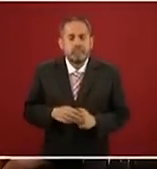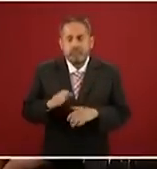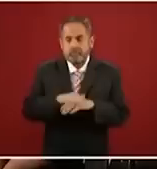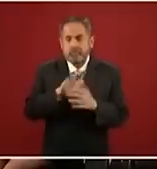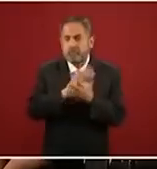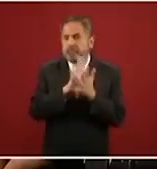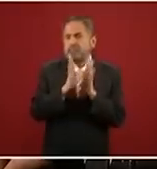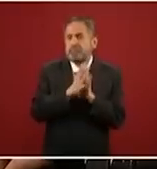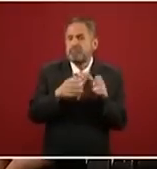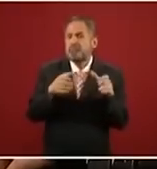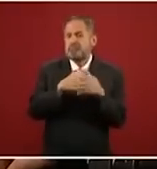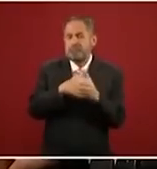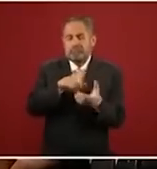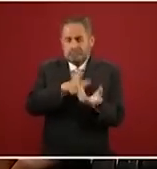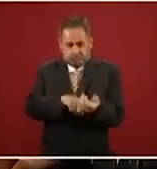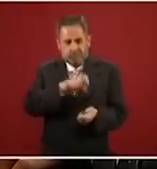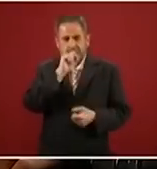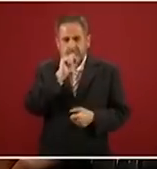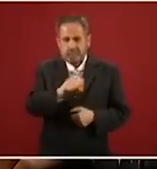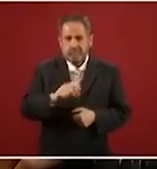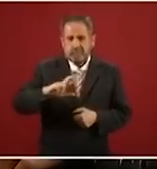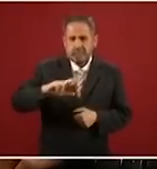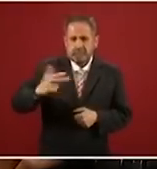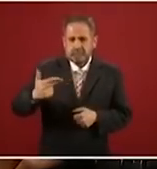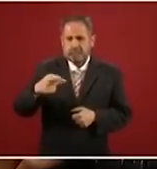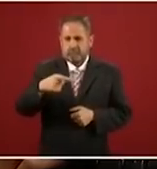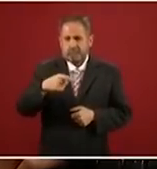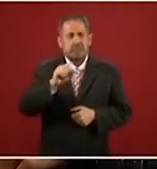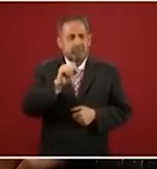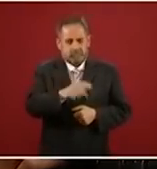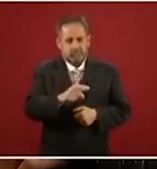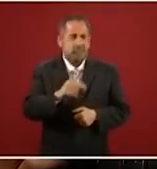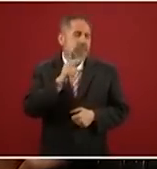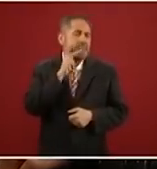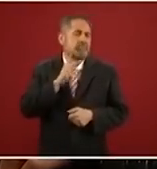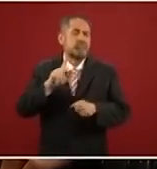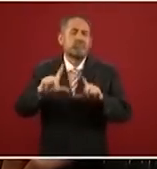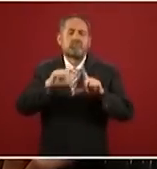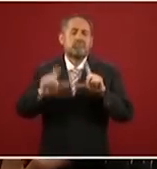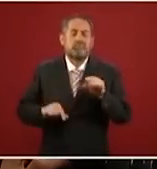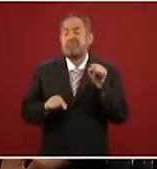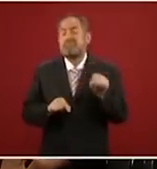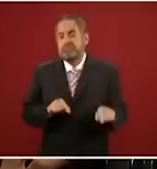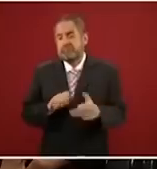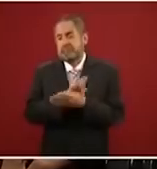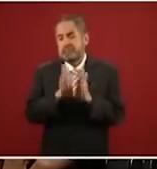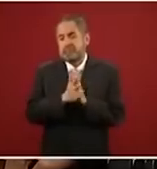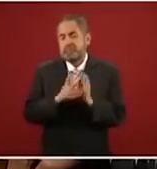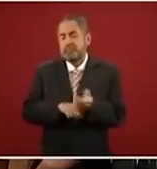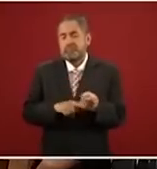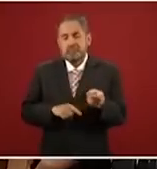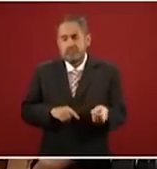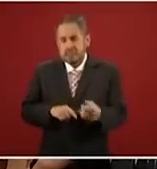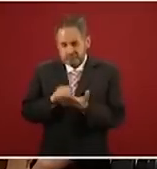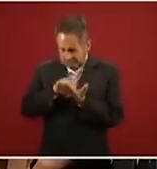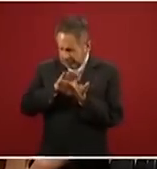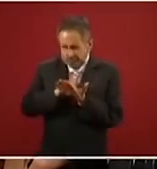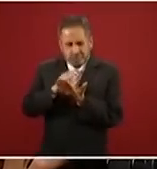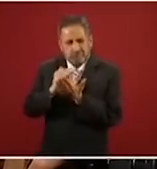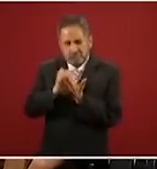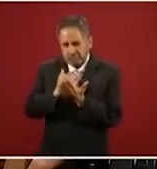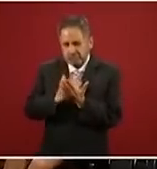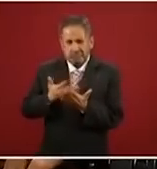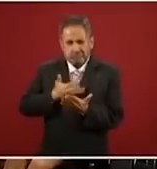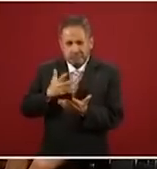complicidad de gente de recursos humanos desde pemex nacional esto está más que documentado